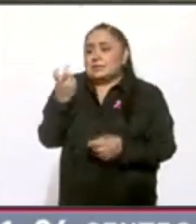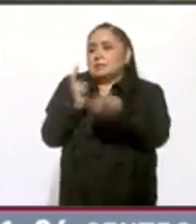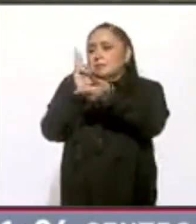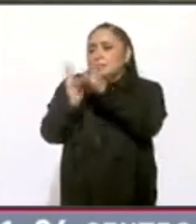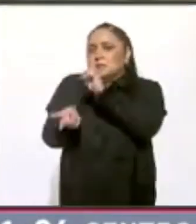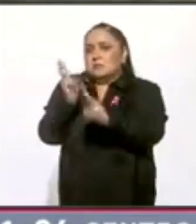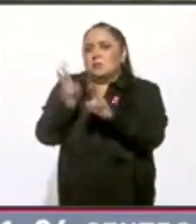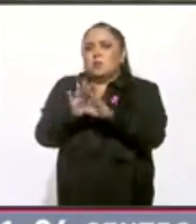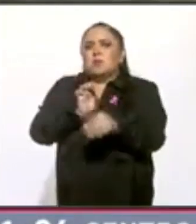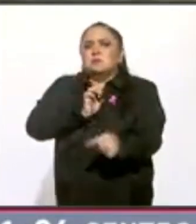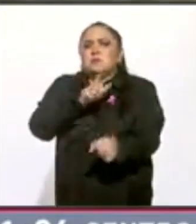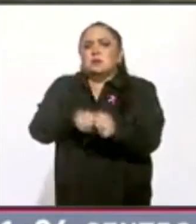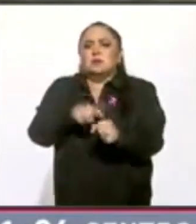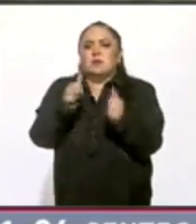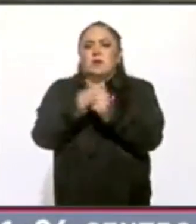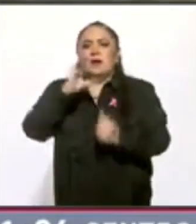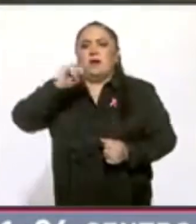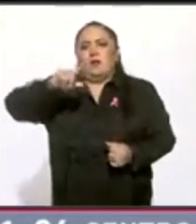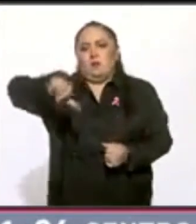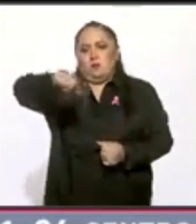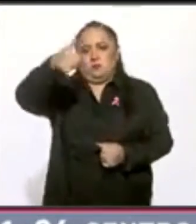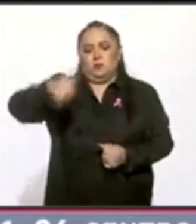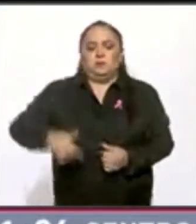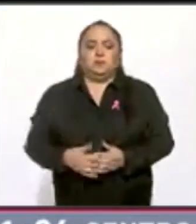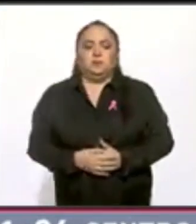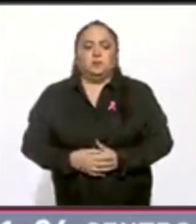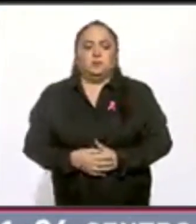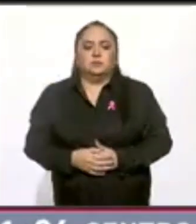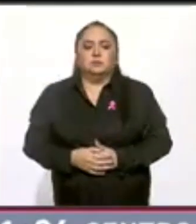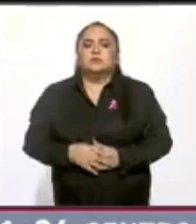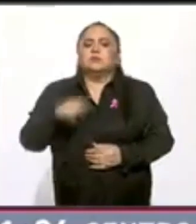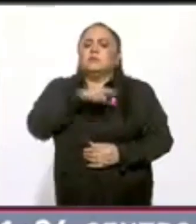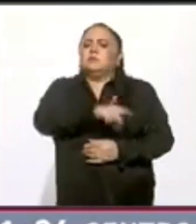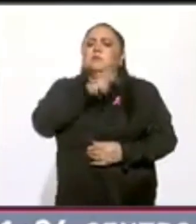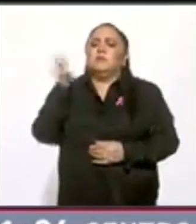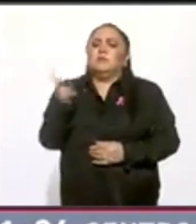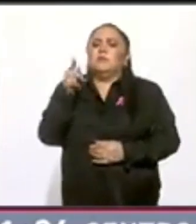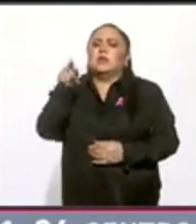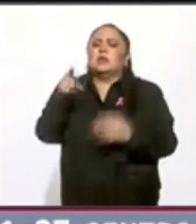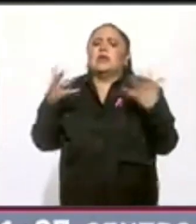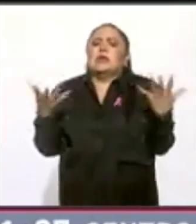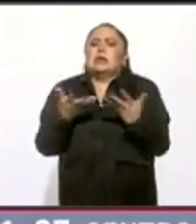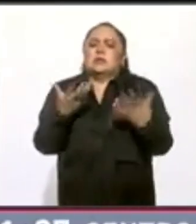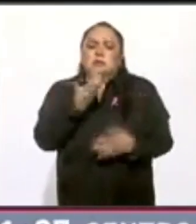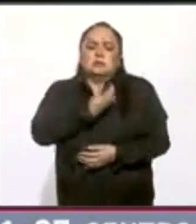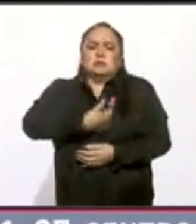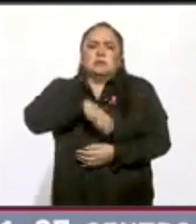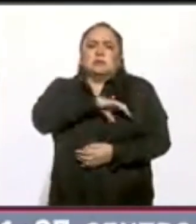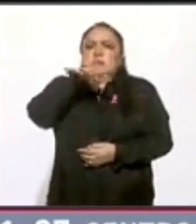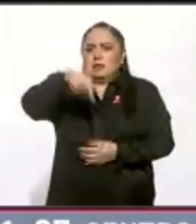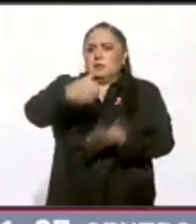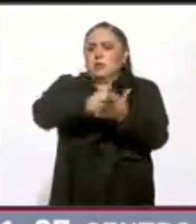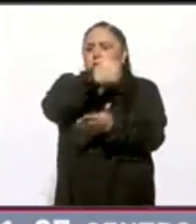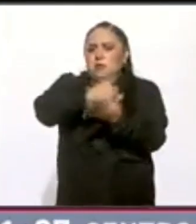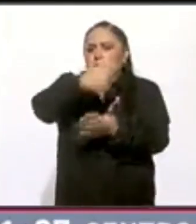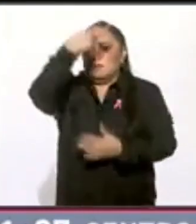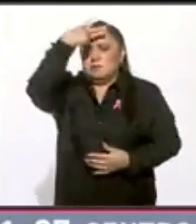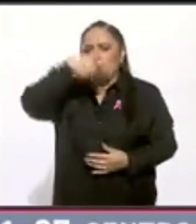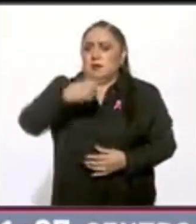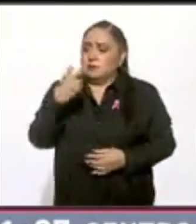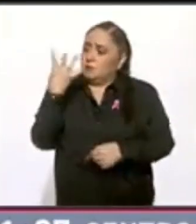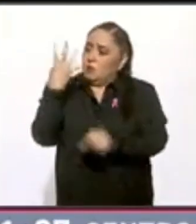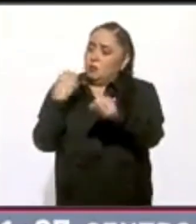en exclusiva con el 11. ¿Qué ha hecho Claudia Sheinbaum al frente de la Ciudad de México en